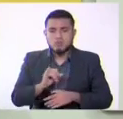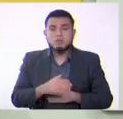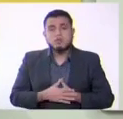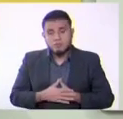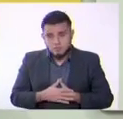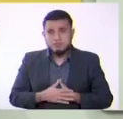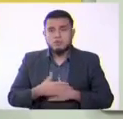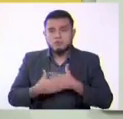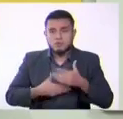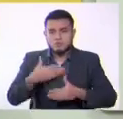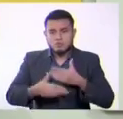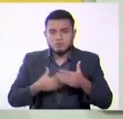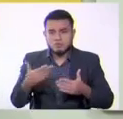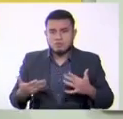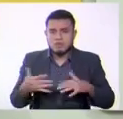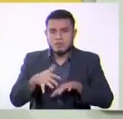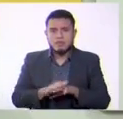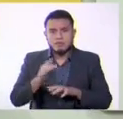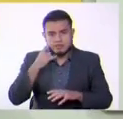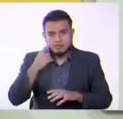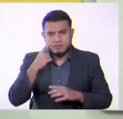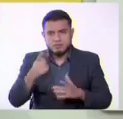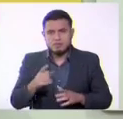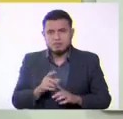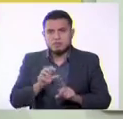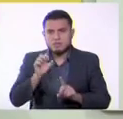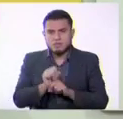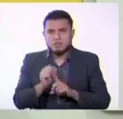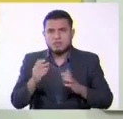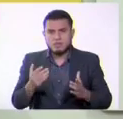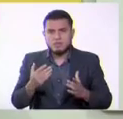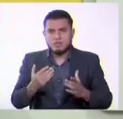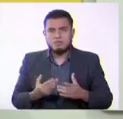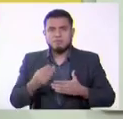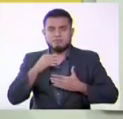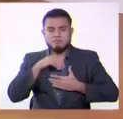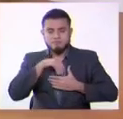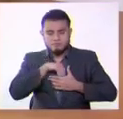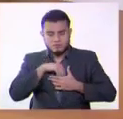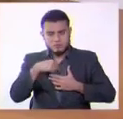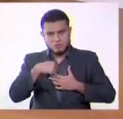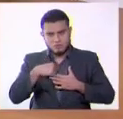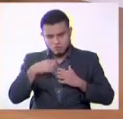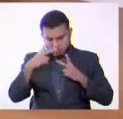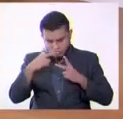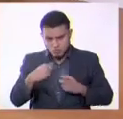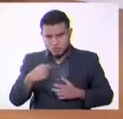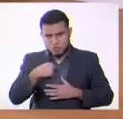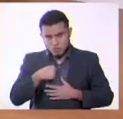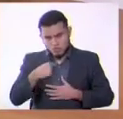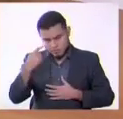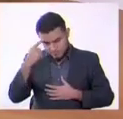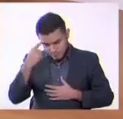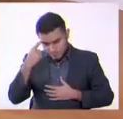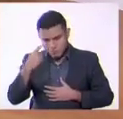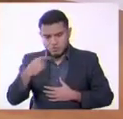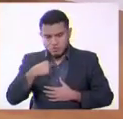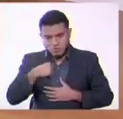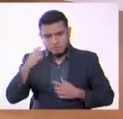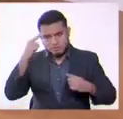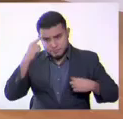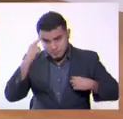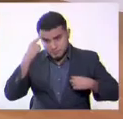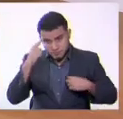proceso mixto en donde identidad es hacia adentro, yo me percibo, yo me veo, yo me considero